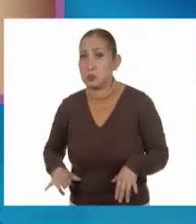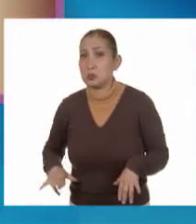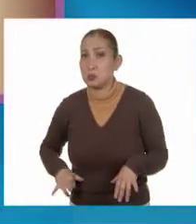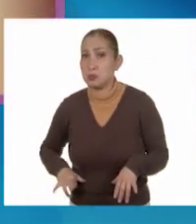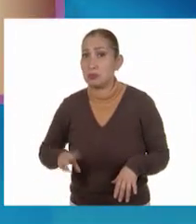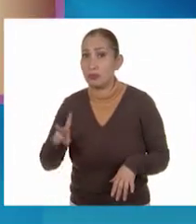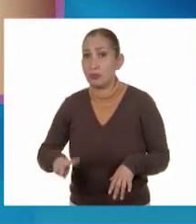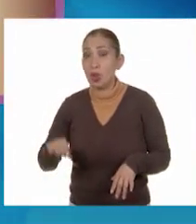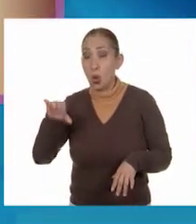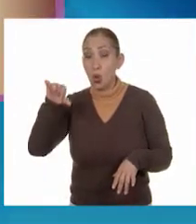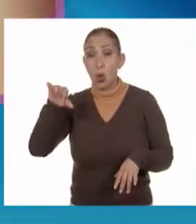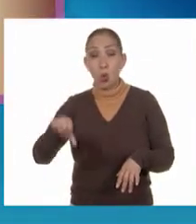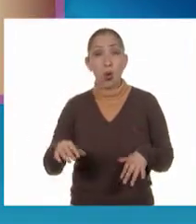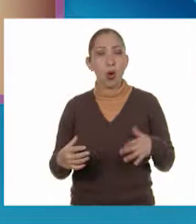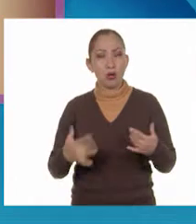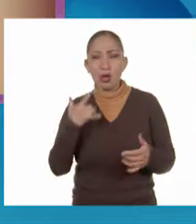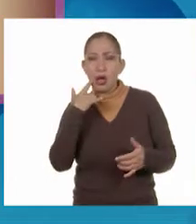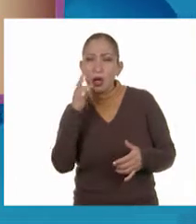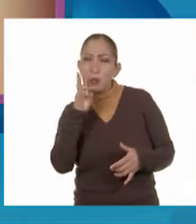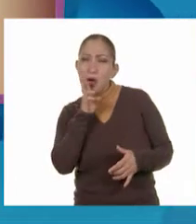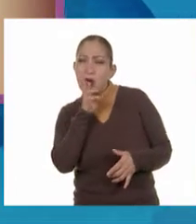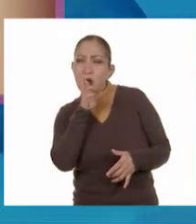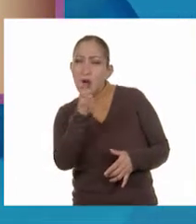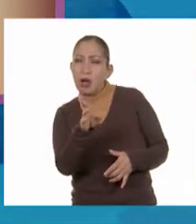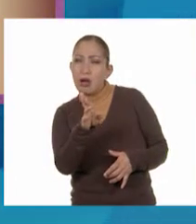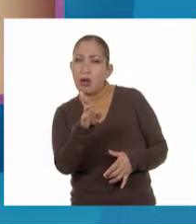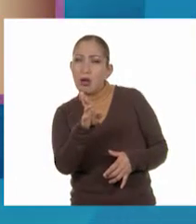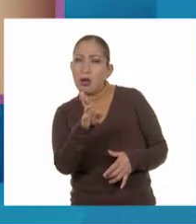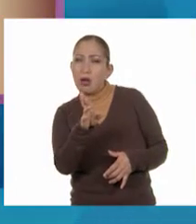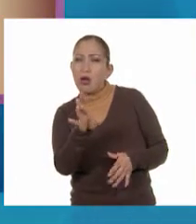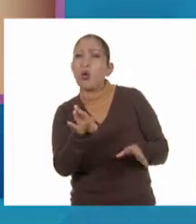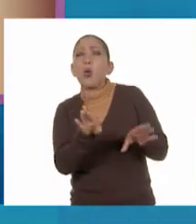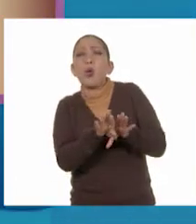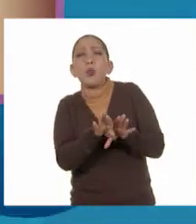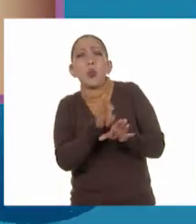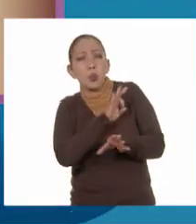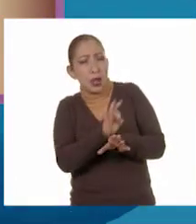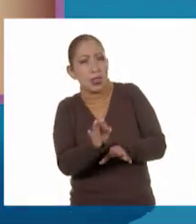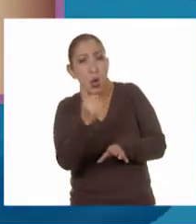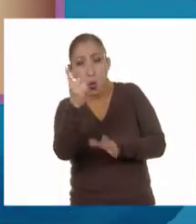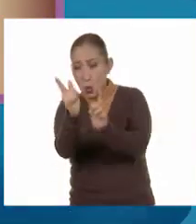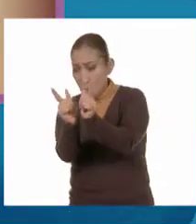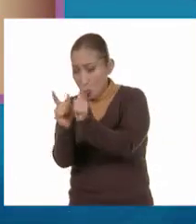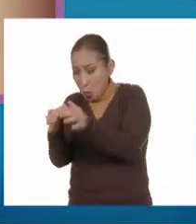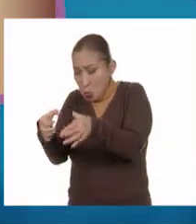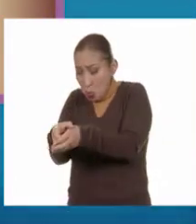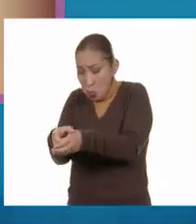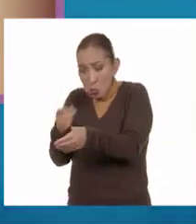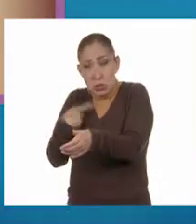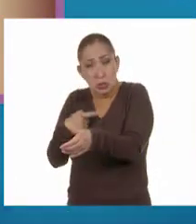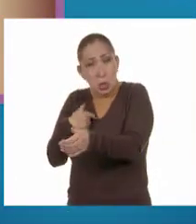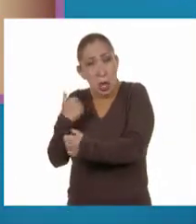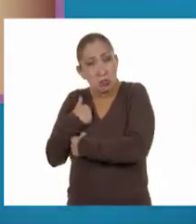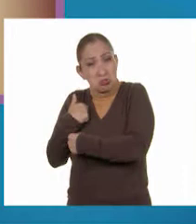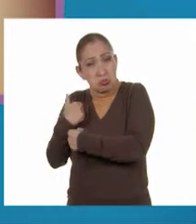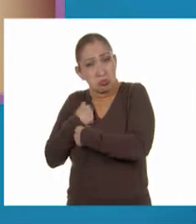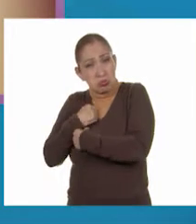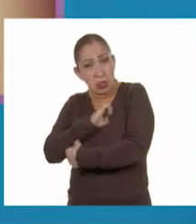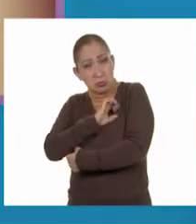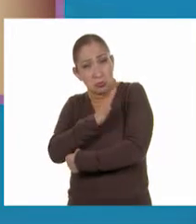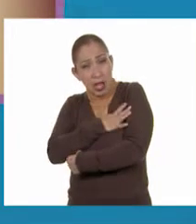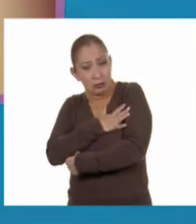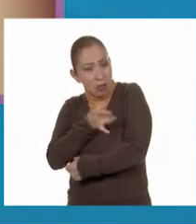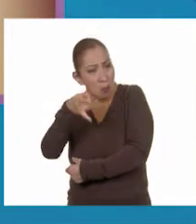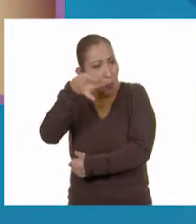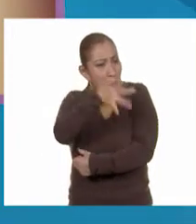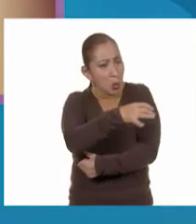maestra. El día de hoy tratamos de responder cómo fue posible que un número reducido de soldados españoles sometieran